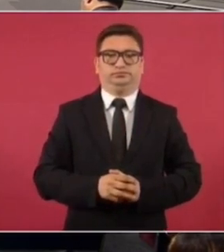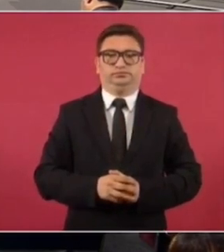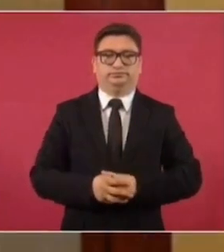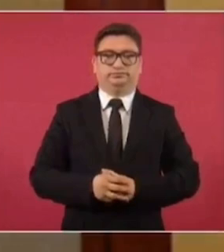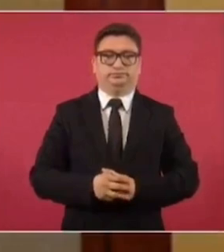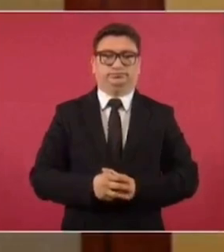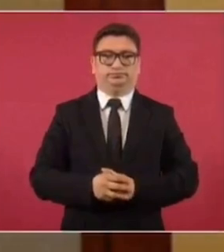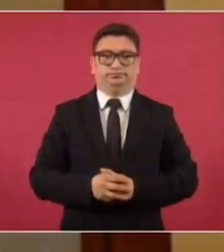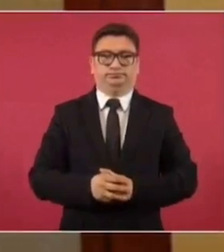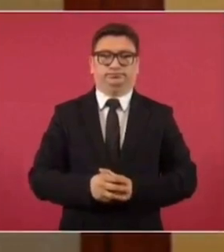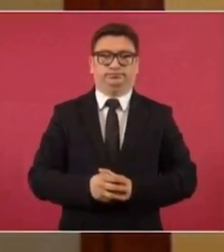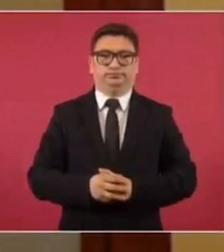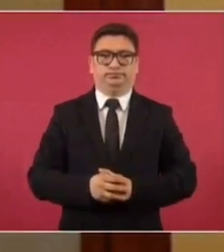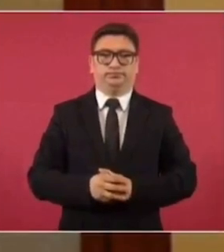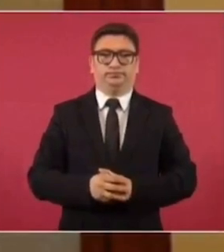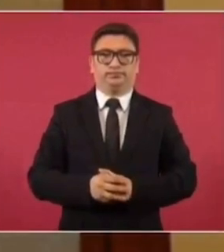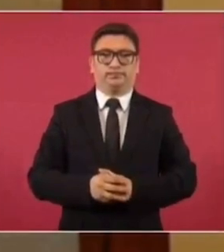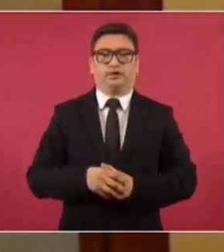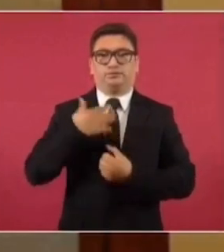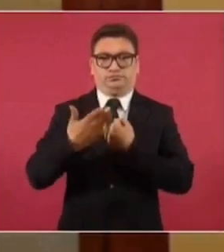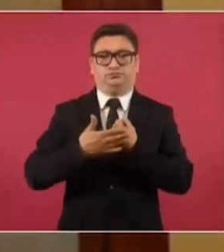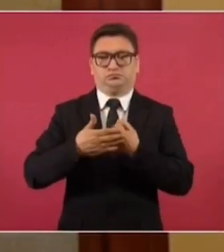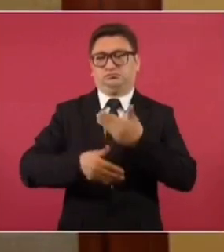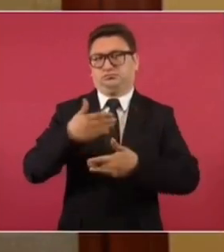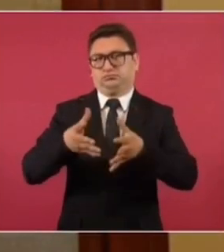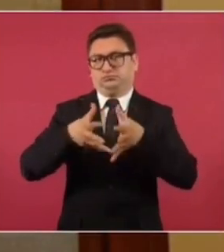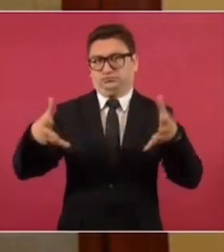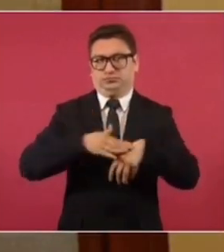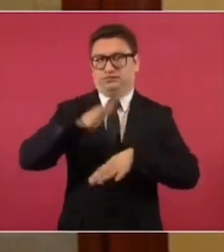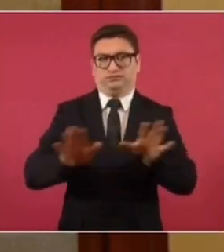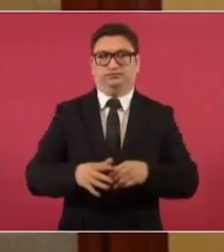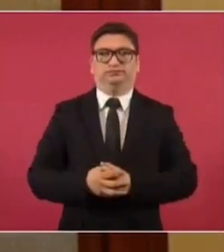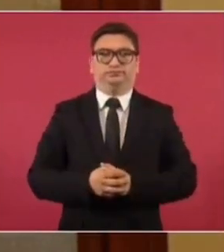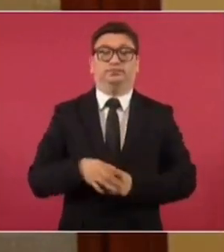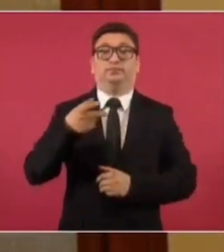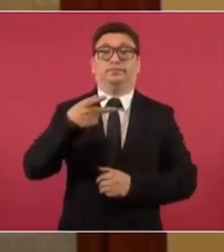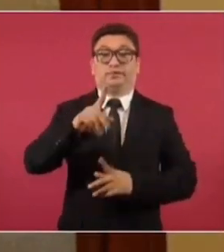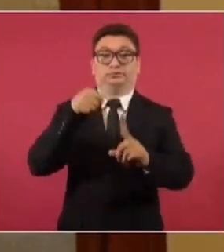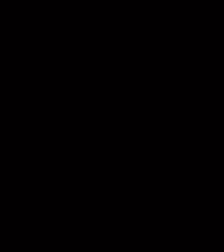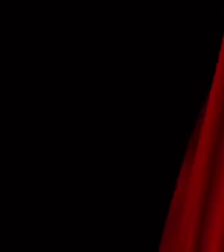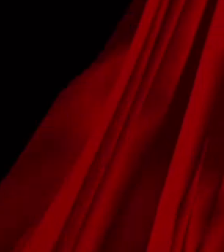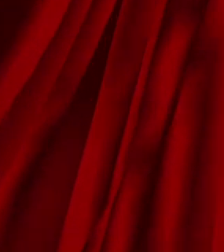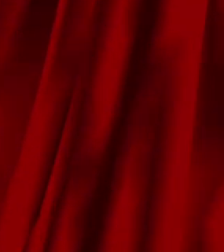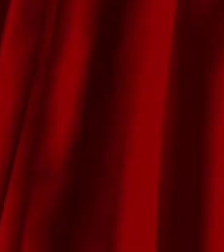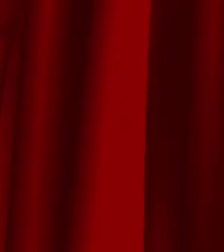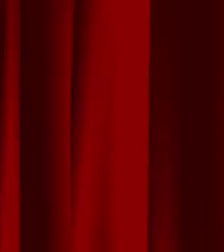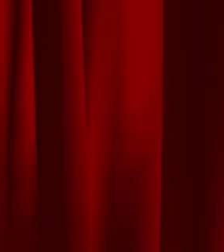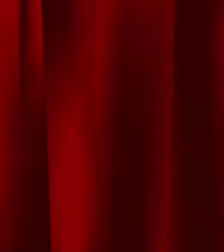ensayado y es cosa de ampliarlo nada más. Pero logró su propósito.